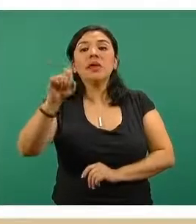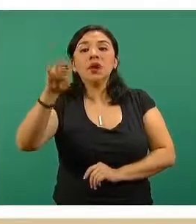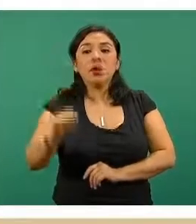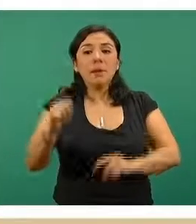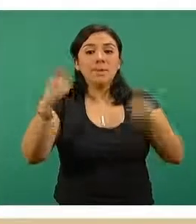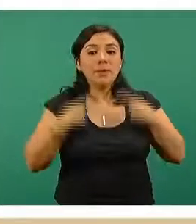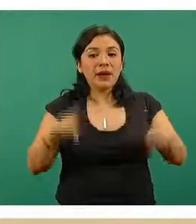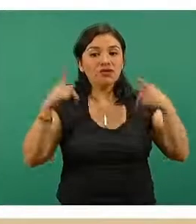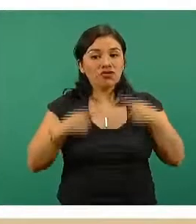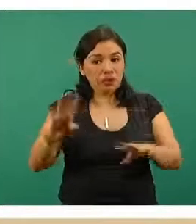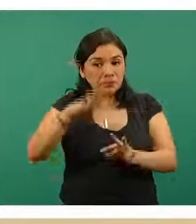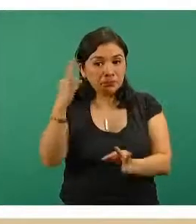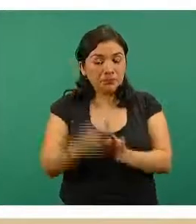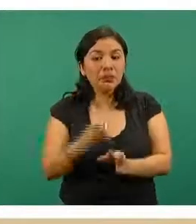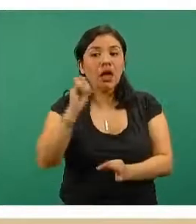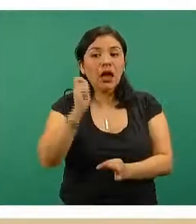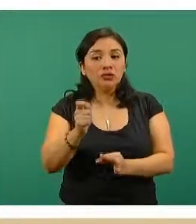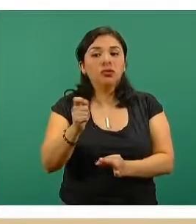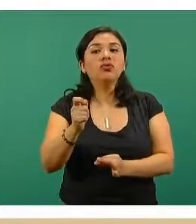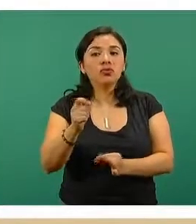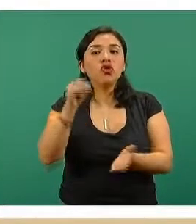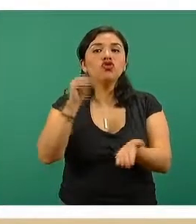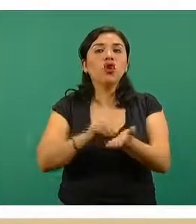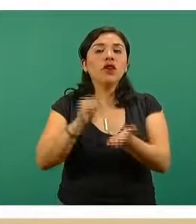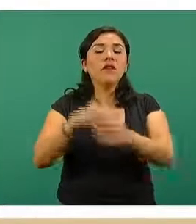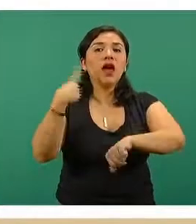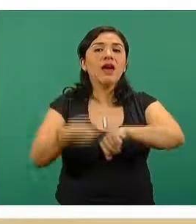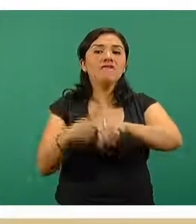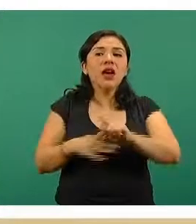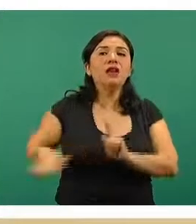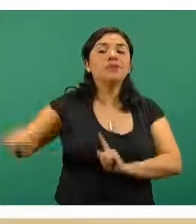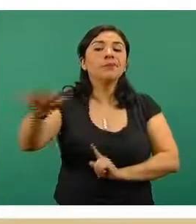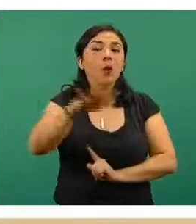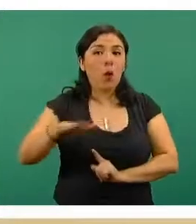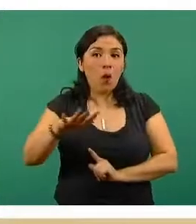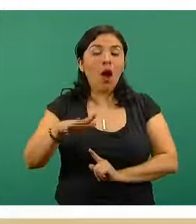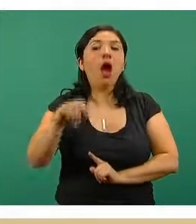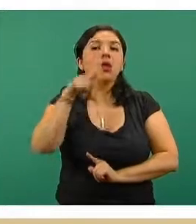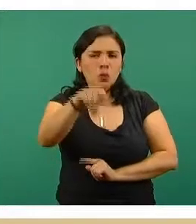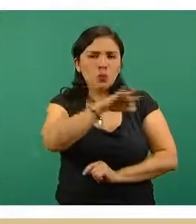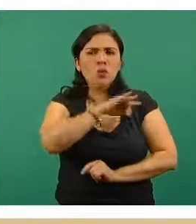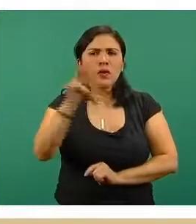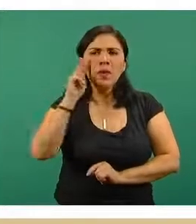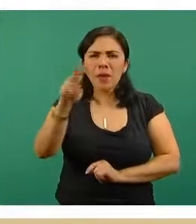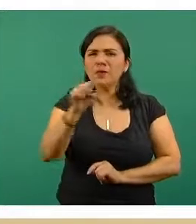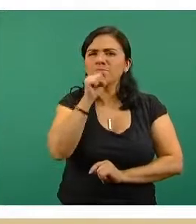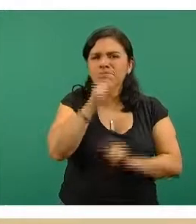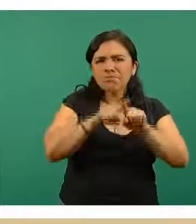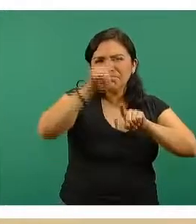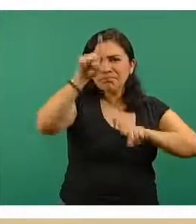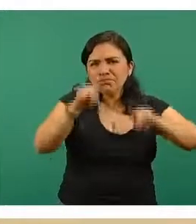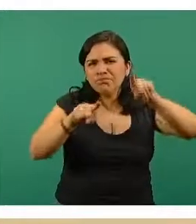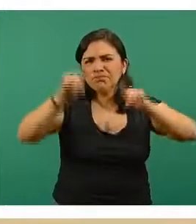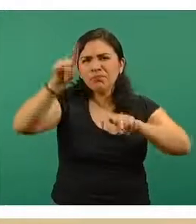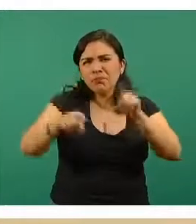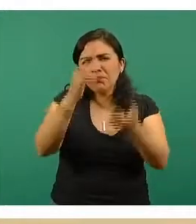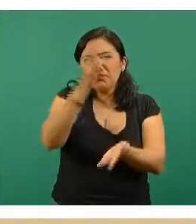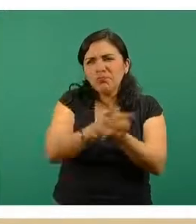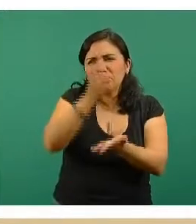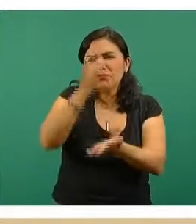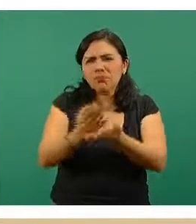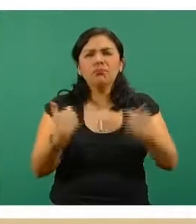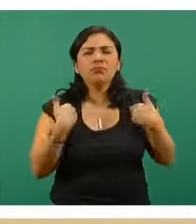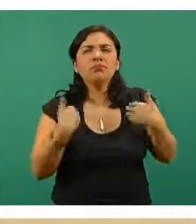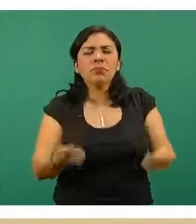51.029 para ser exactos, casos estimados activos. Si podemos ver el gráfico, nuevamente identificamos